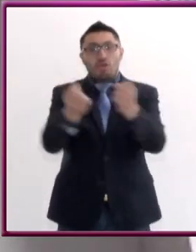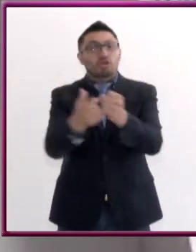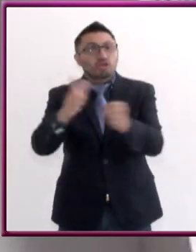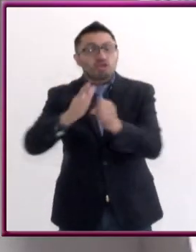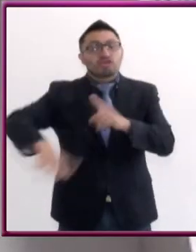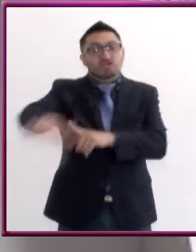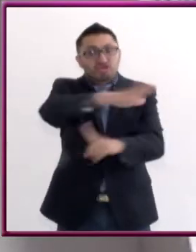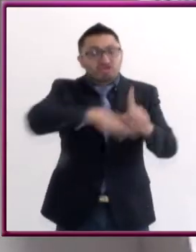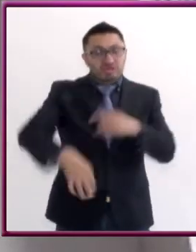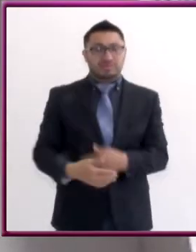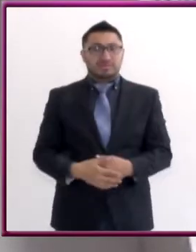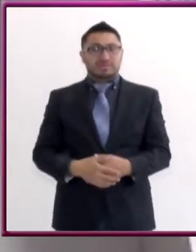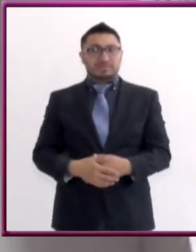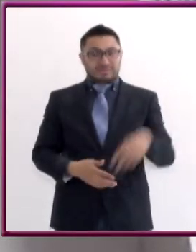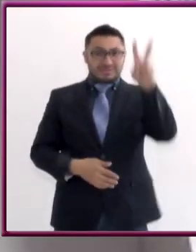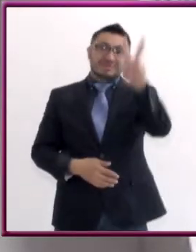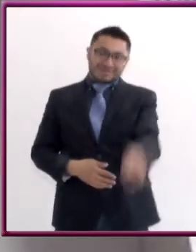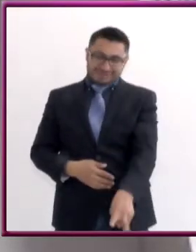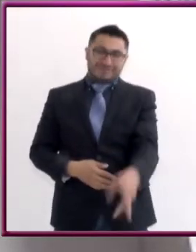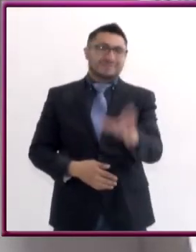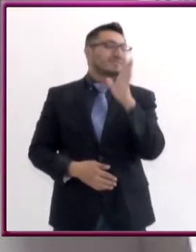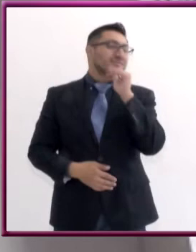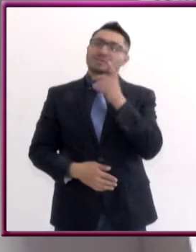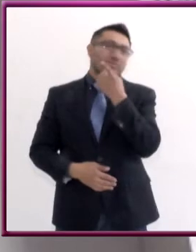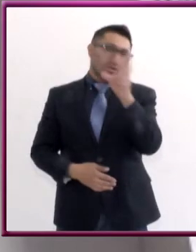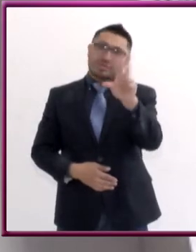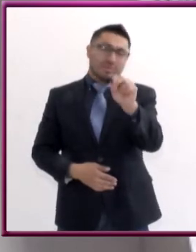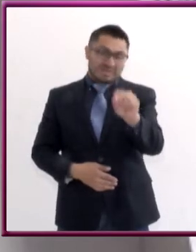es innegable, Paula. Lamentablemente